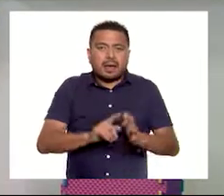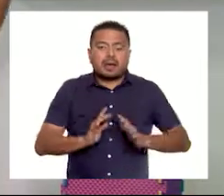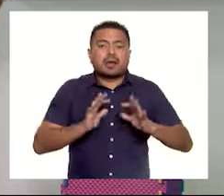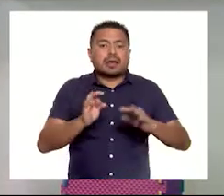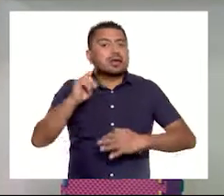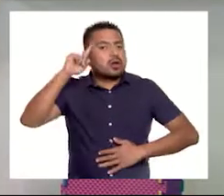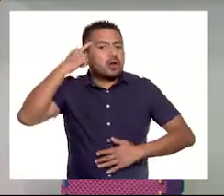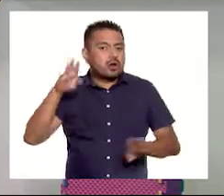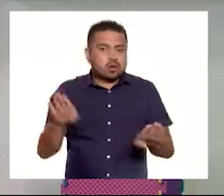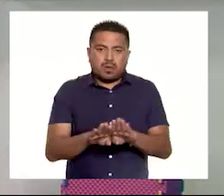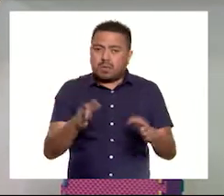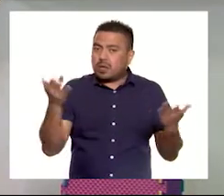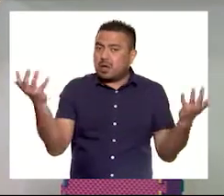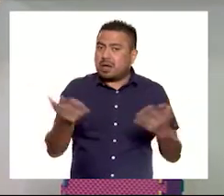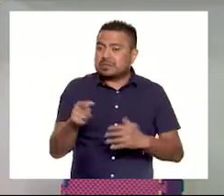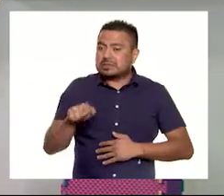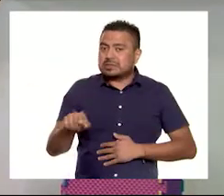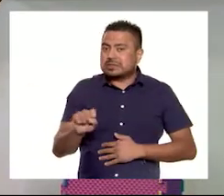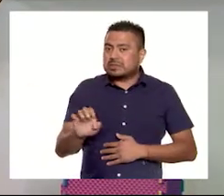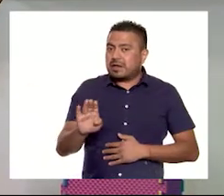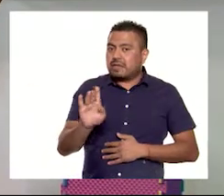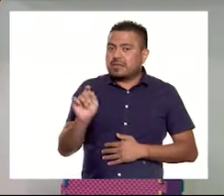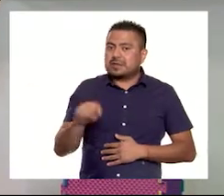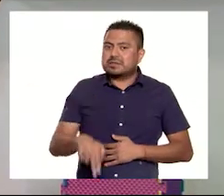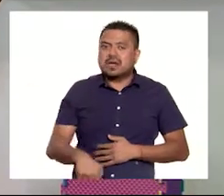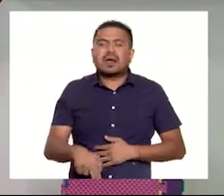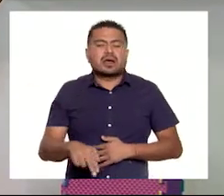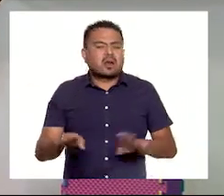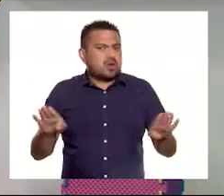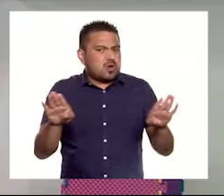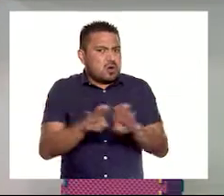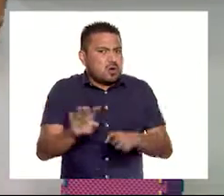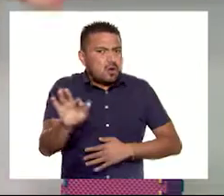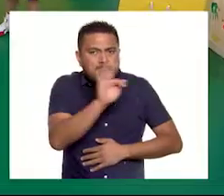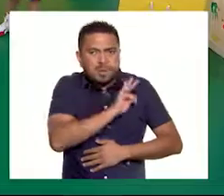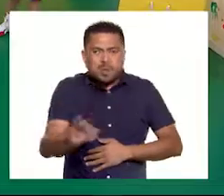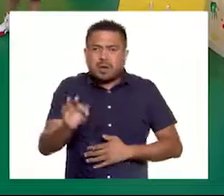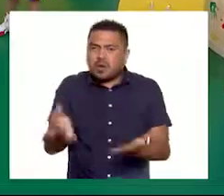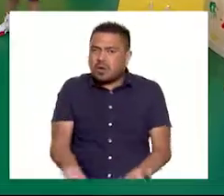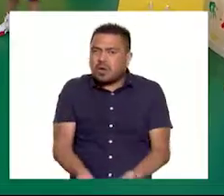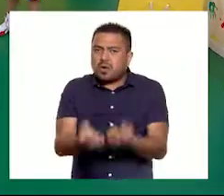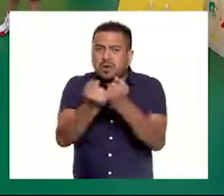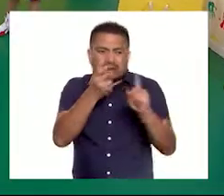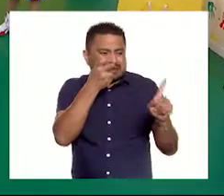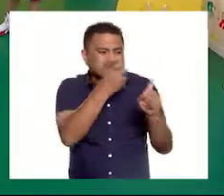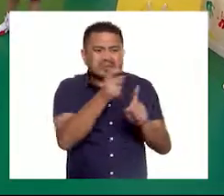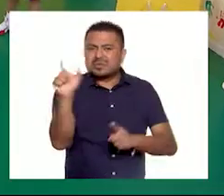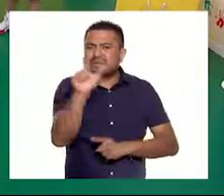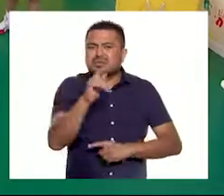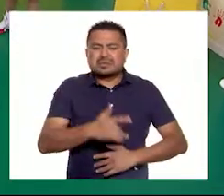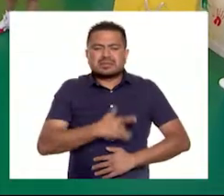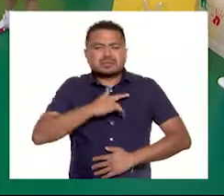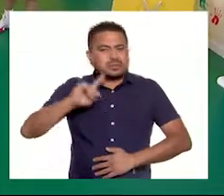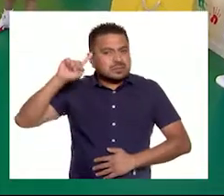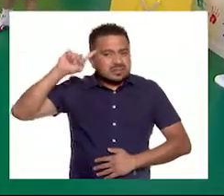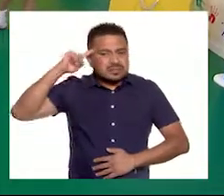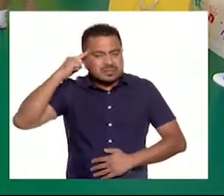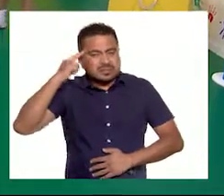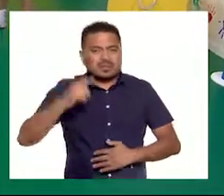del enojo como lo hizo Sebastián? ¿Cómo se puede lograr hacer eso cuando estás